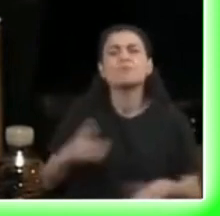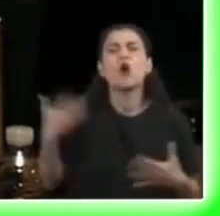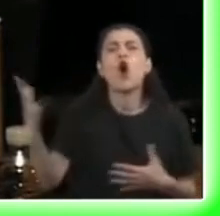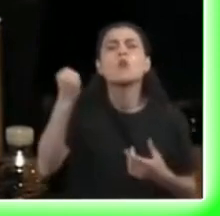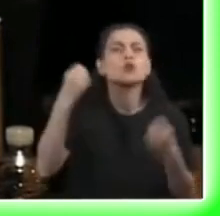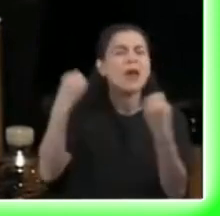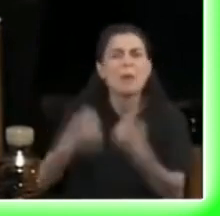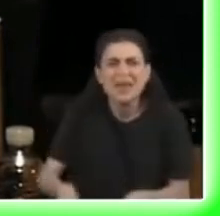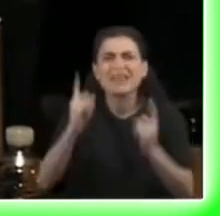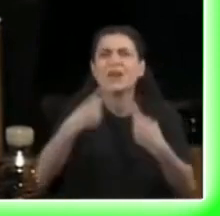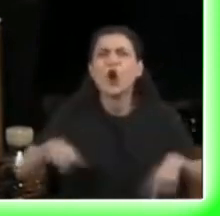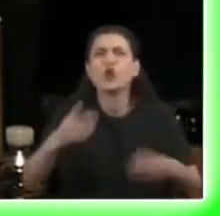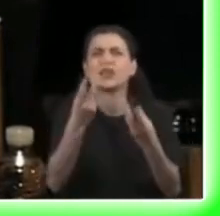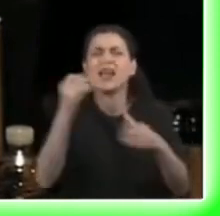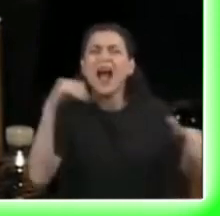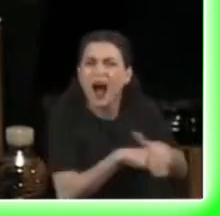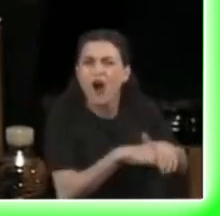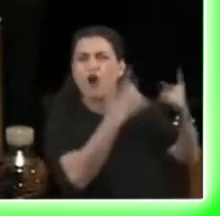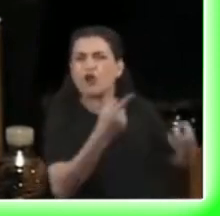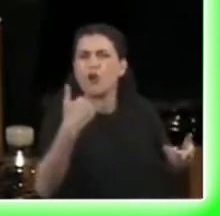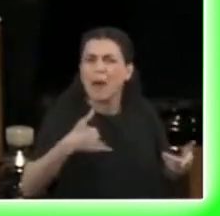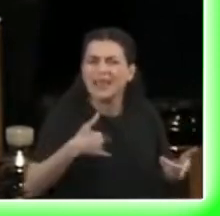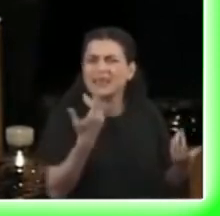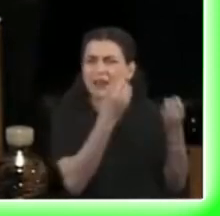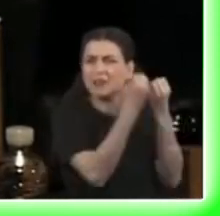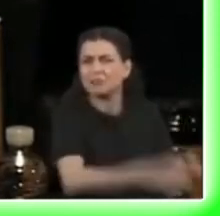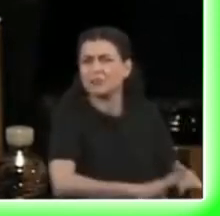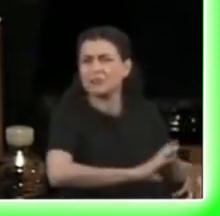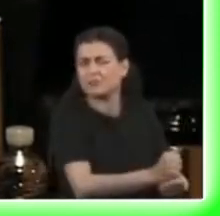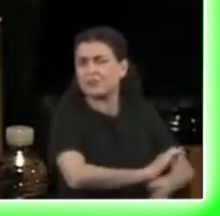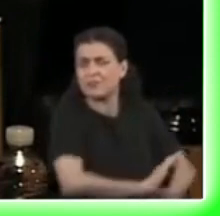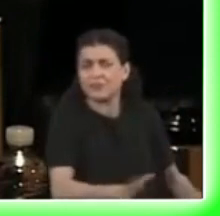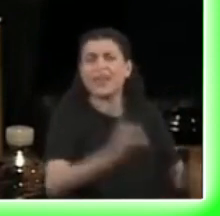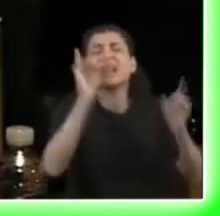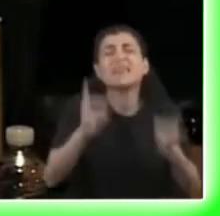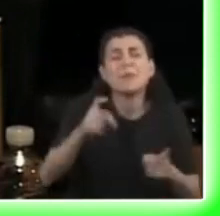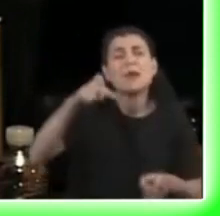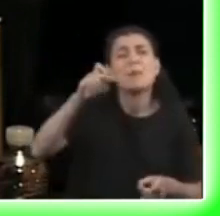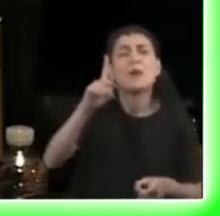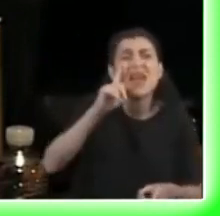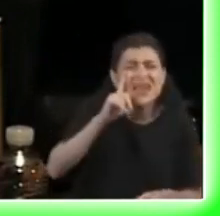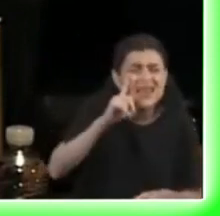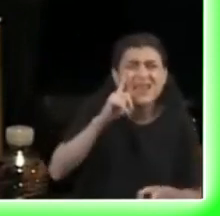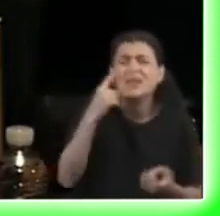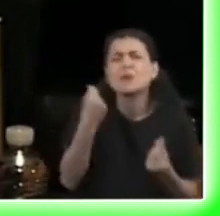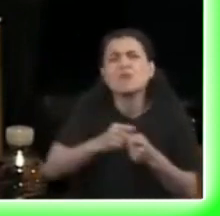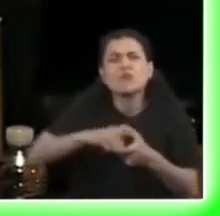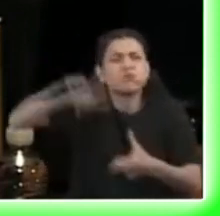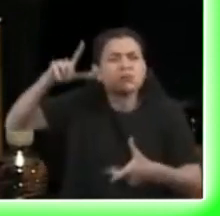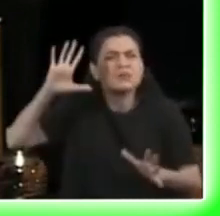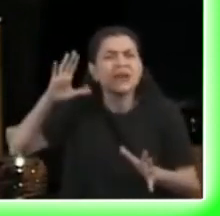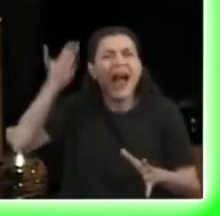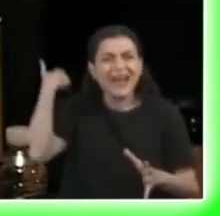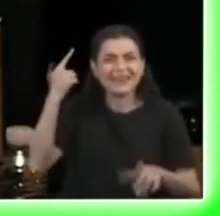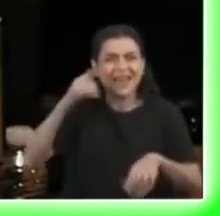el stock que nos costó tanto acumular y pasamos de tener el PBI per cápita más alto del mundo a ser una nación